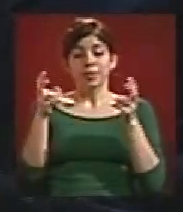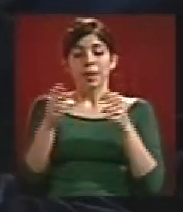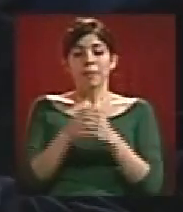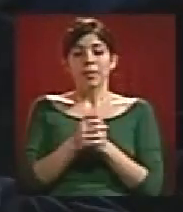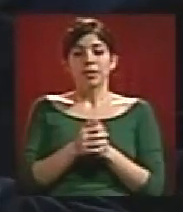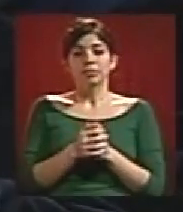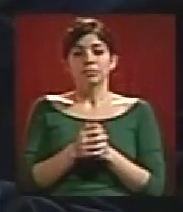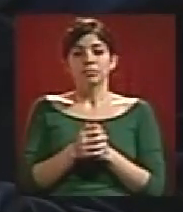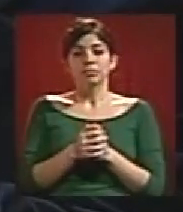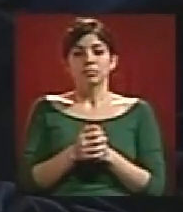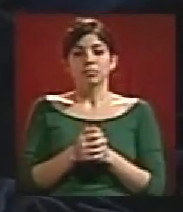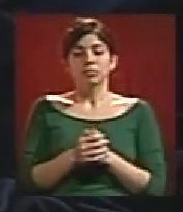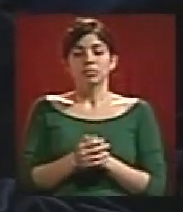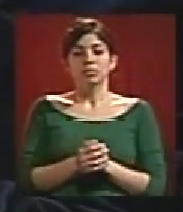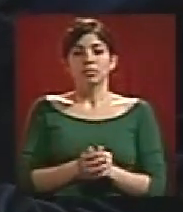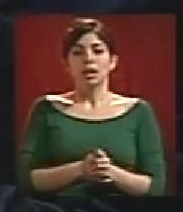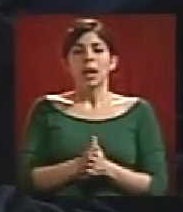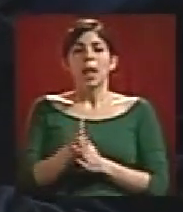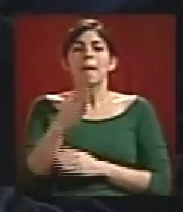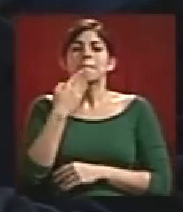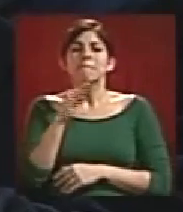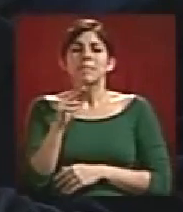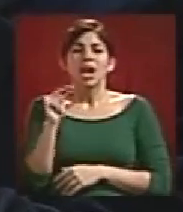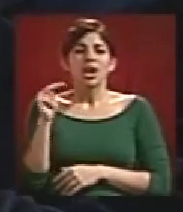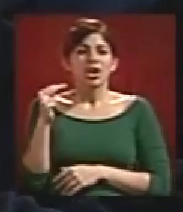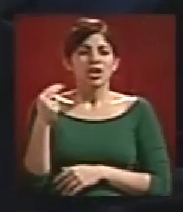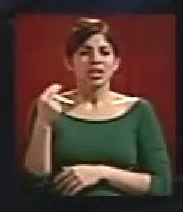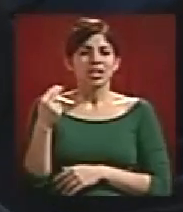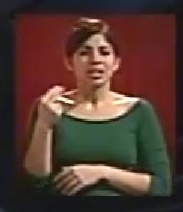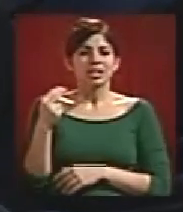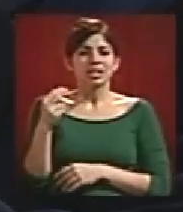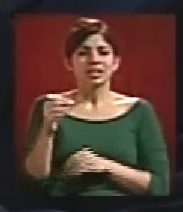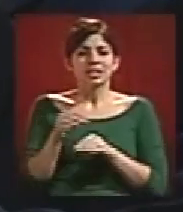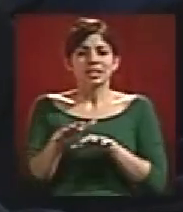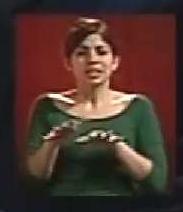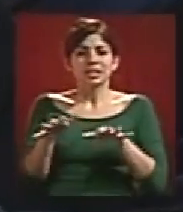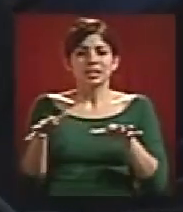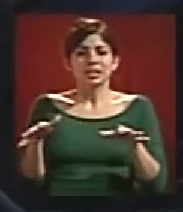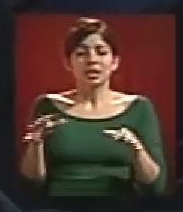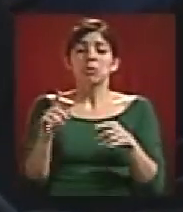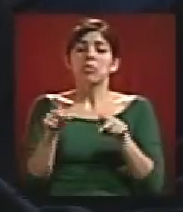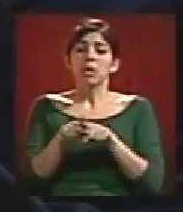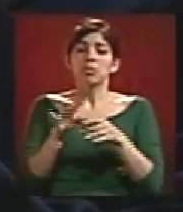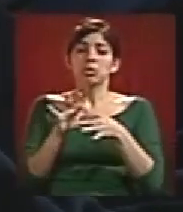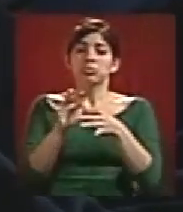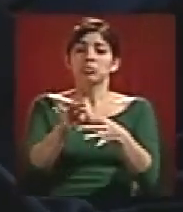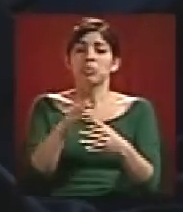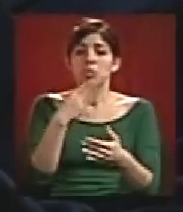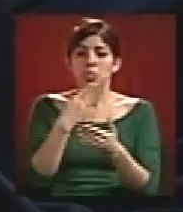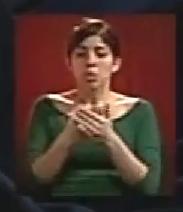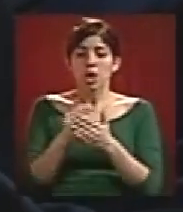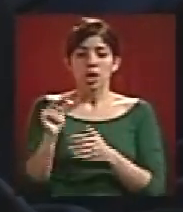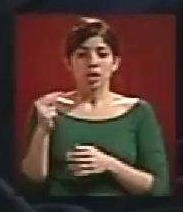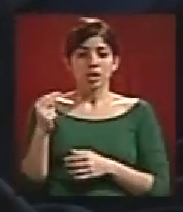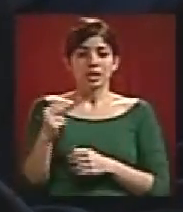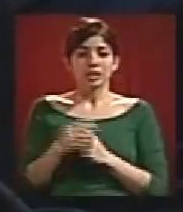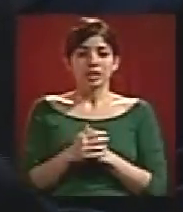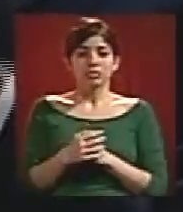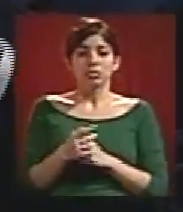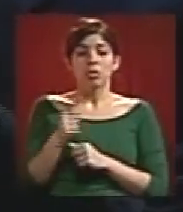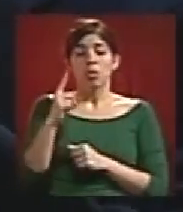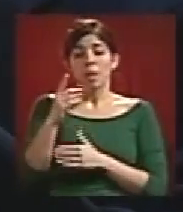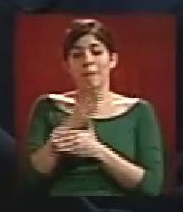es, tiene que ver con que las malas noticias se ven acompañadas de buenas noticias, y una de los dos